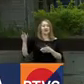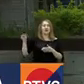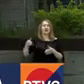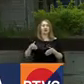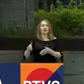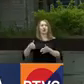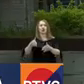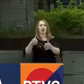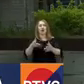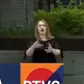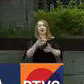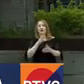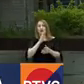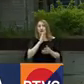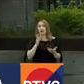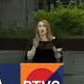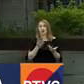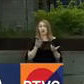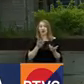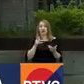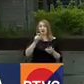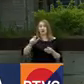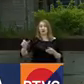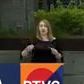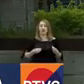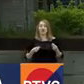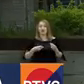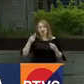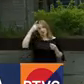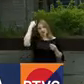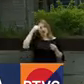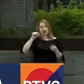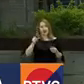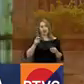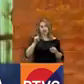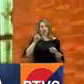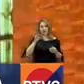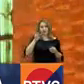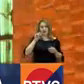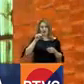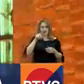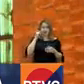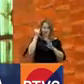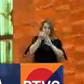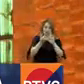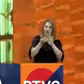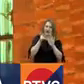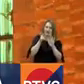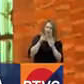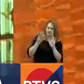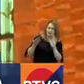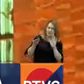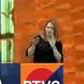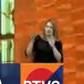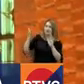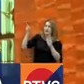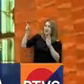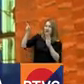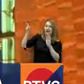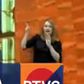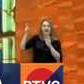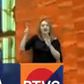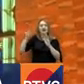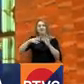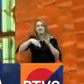nos esperan los pobladores de san agustín la imagen que ustedes están viendo en este momento obedece a uno de los sitios predilectos para